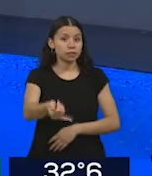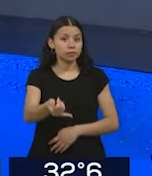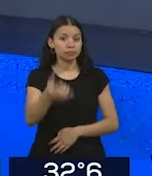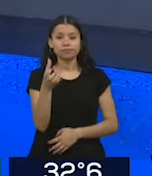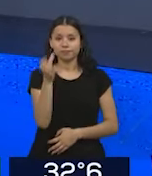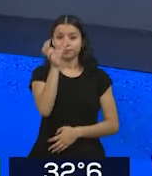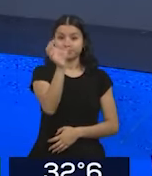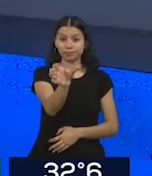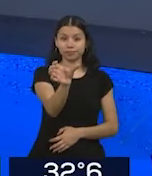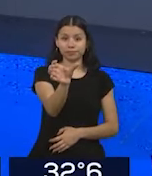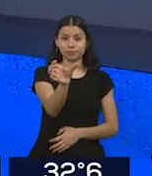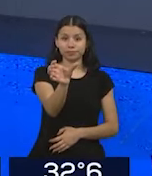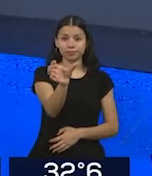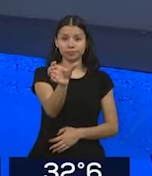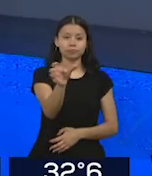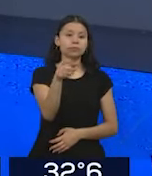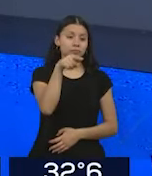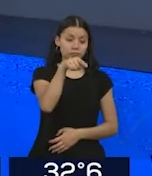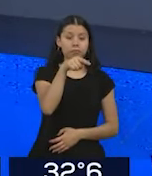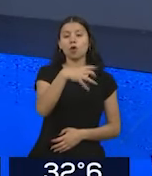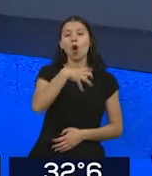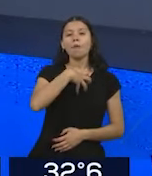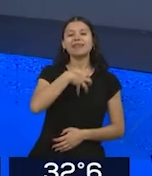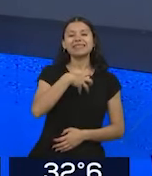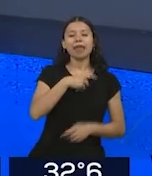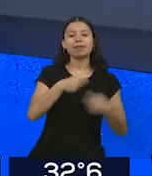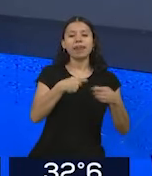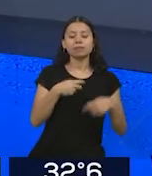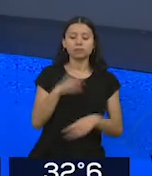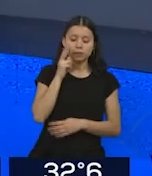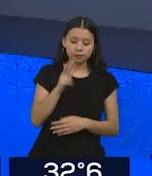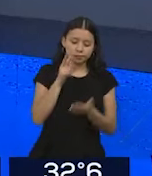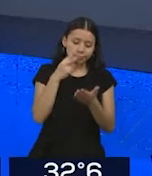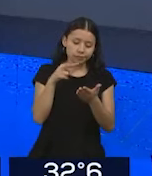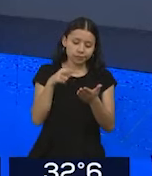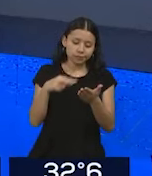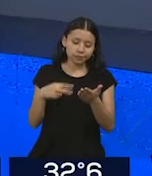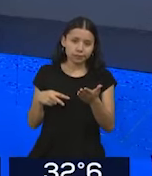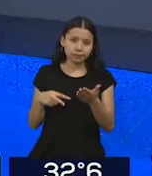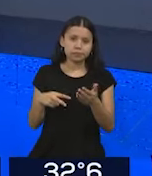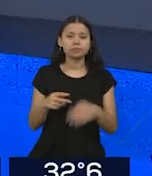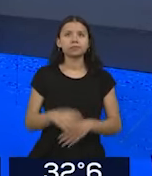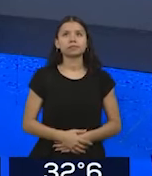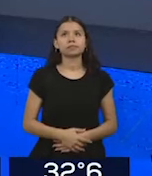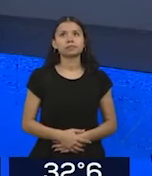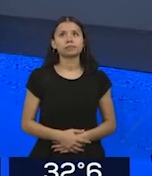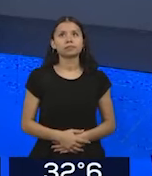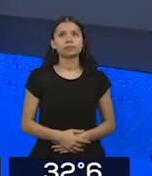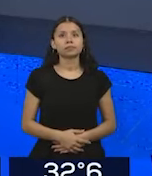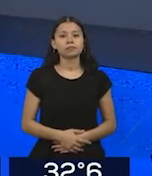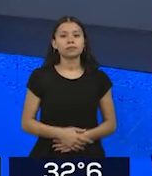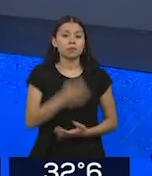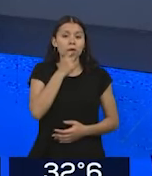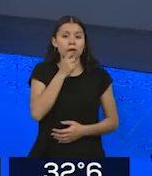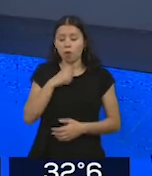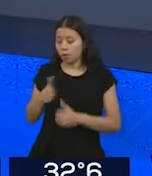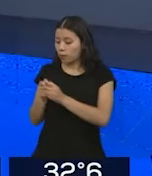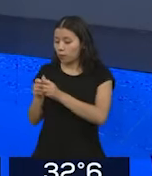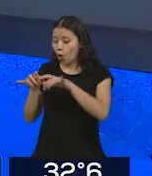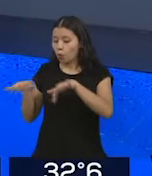se lo muestra al teléfono, toma el teléfono, se lo muestra al comerciante. El comerciante no chequea que se haya completado esa operación y da